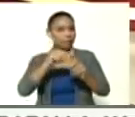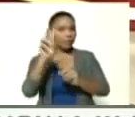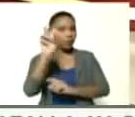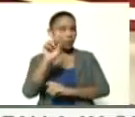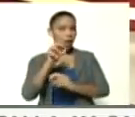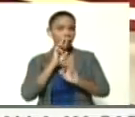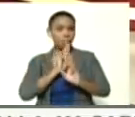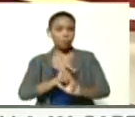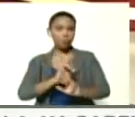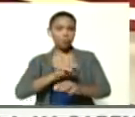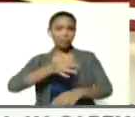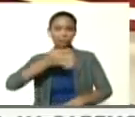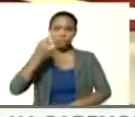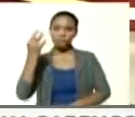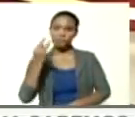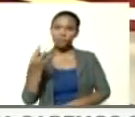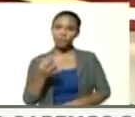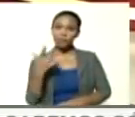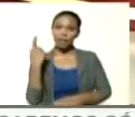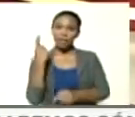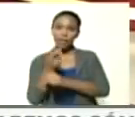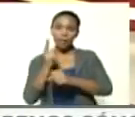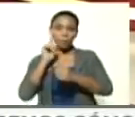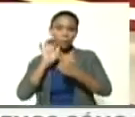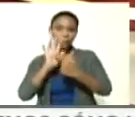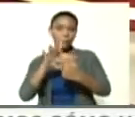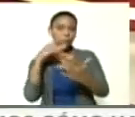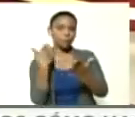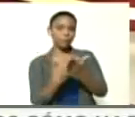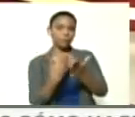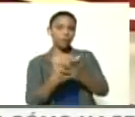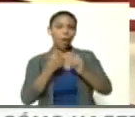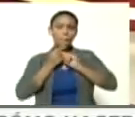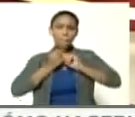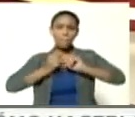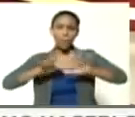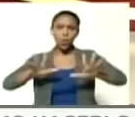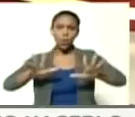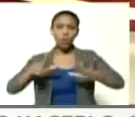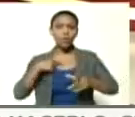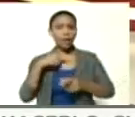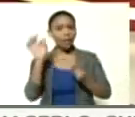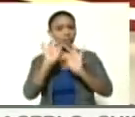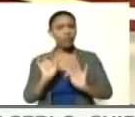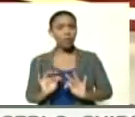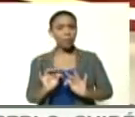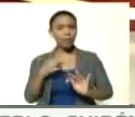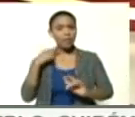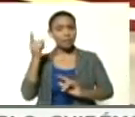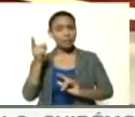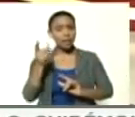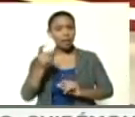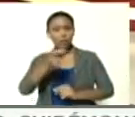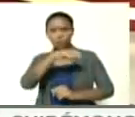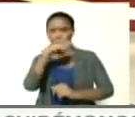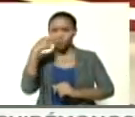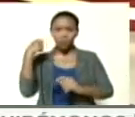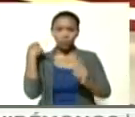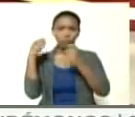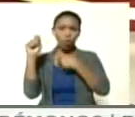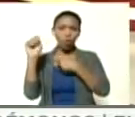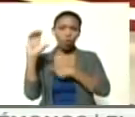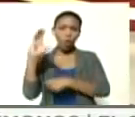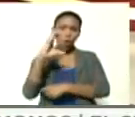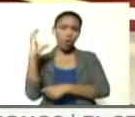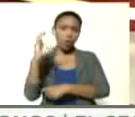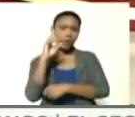respuesta contundente, la verdad que debe mostrarse, debe replicarse, porque las corporaciones mediáticas hablan del narcoestado colombiano, de todo lo que